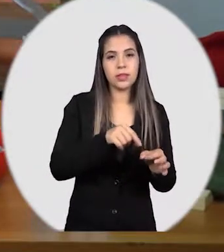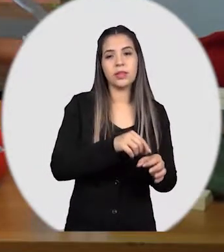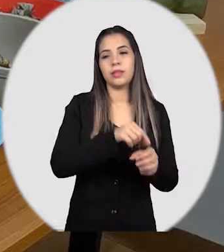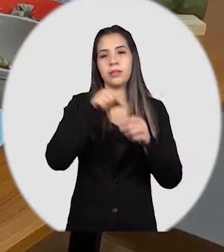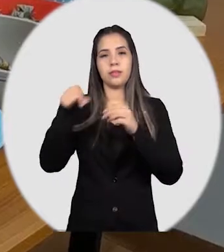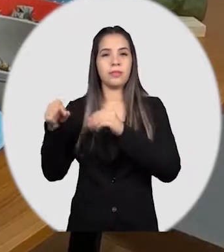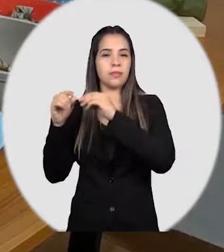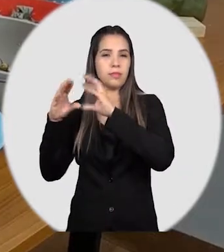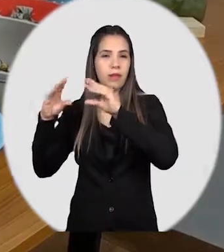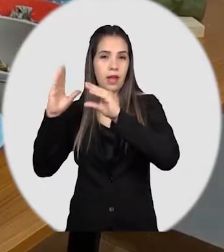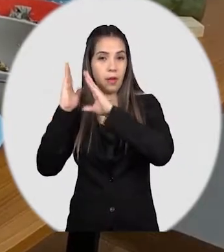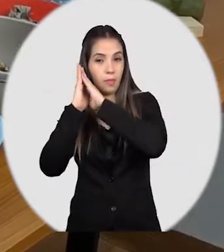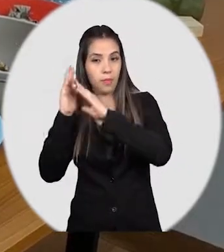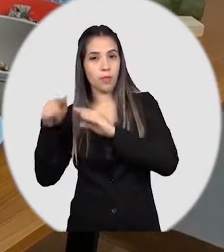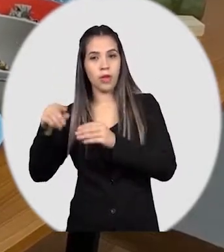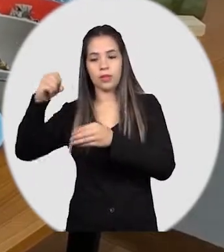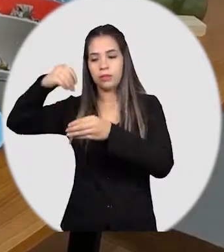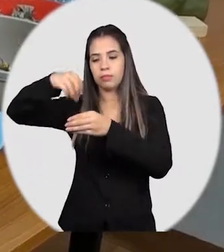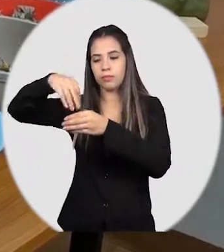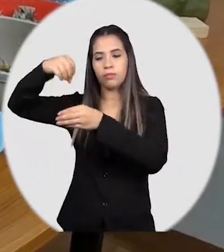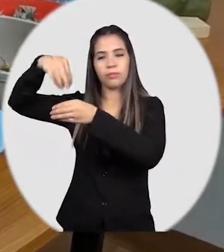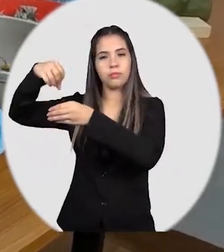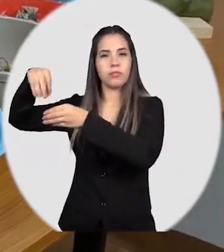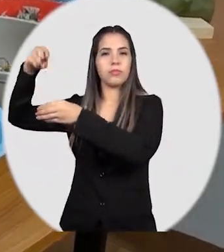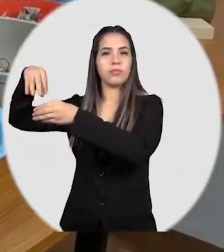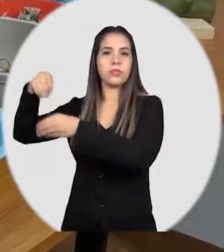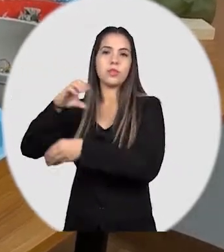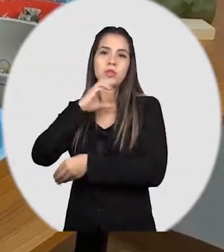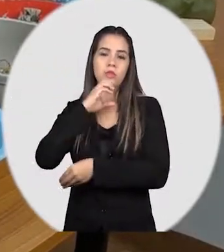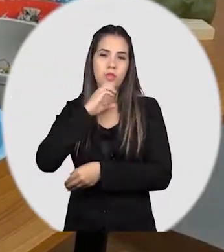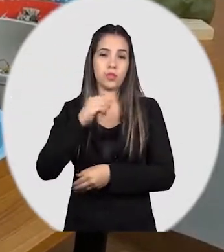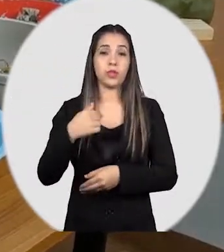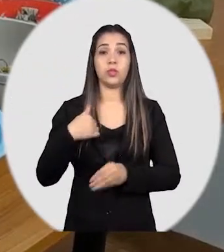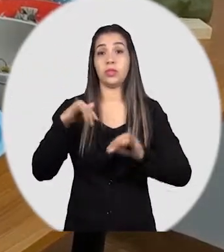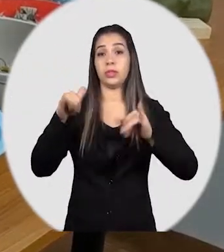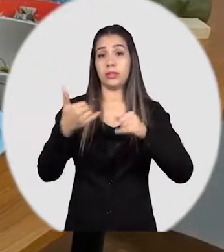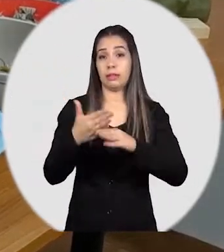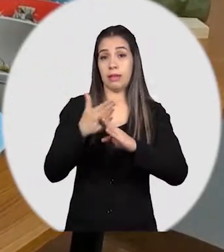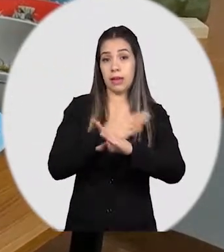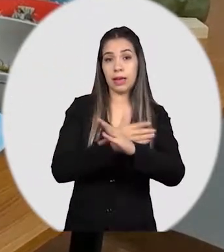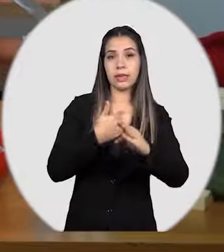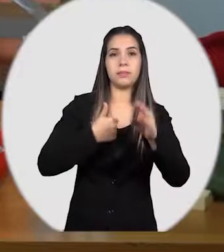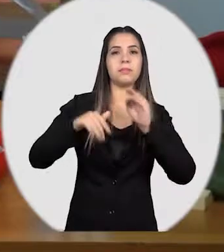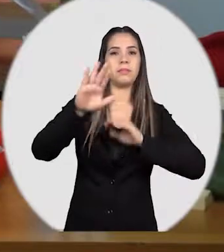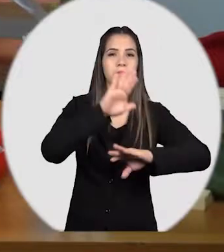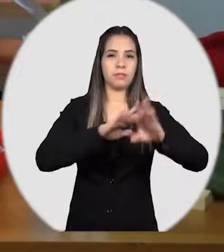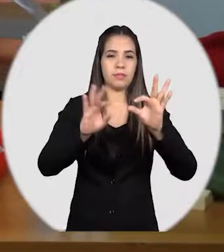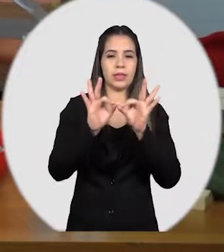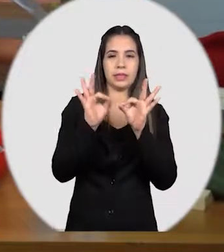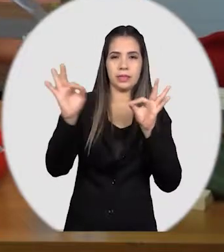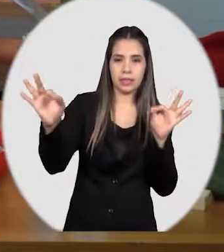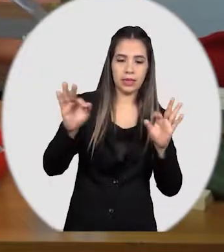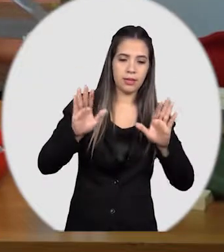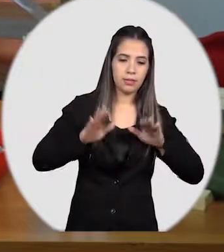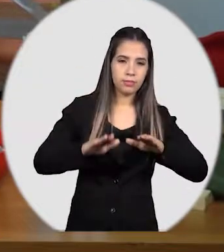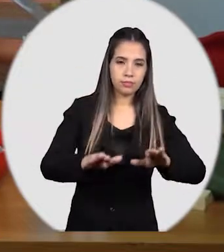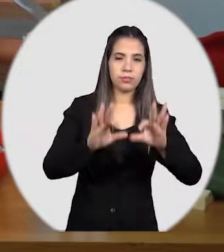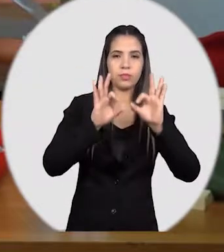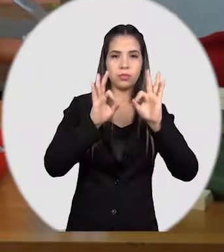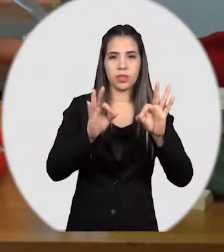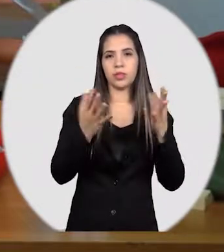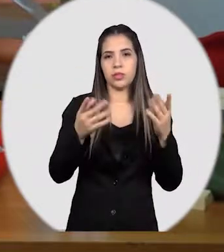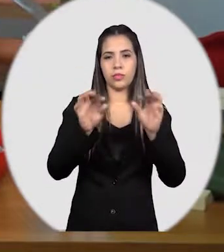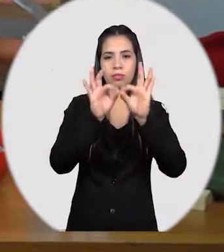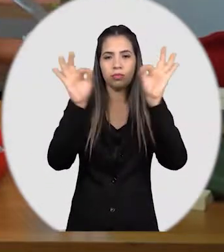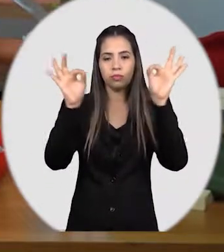almohada. Yo ya traje una almohada lista de una medida estándar, que es de